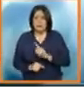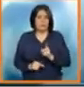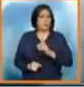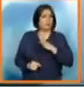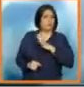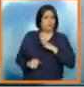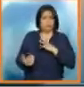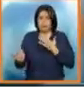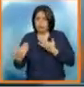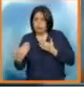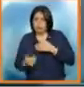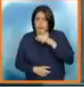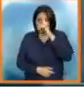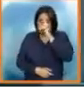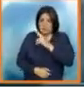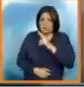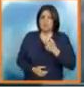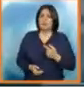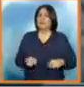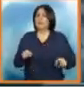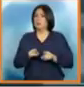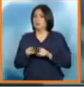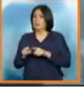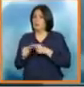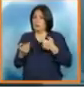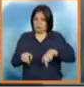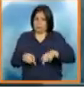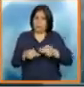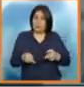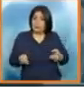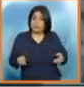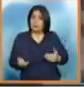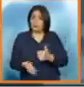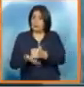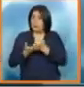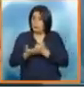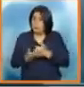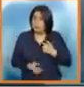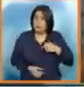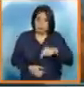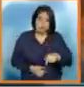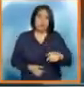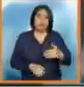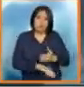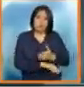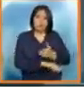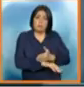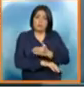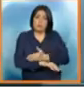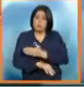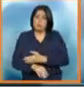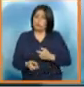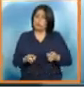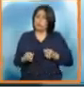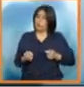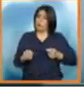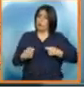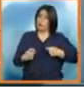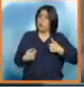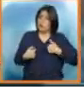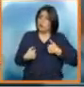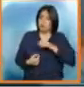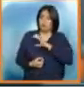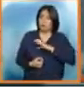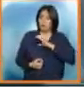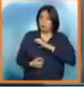con respeto. Y a la vez, este tipo de herramientas nos ayudan a que ellos puedan poco a poco también autorregular sus conductas y